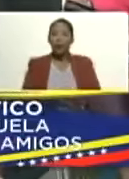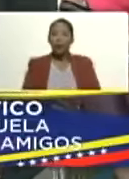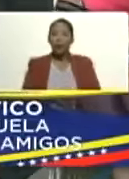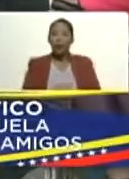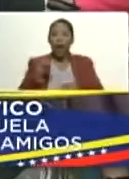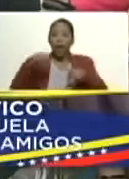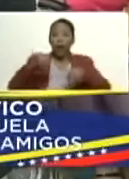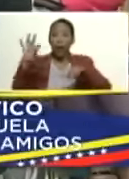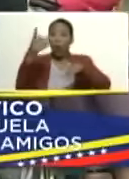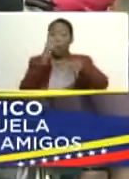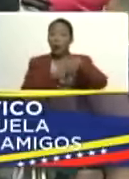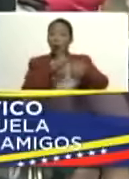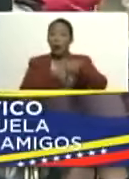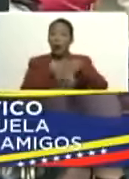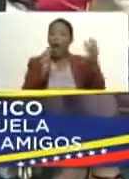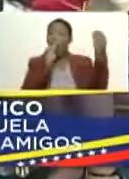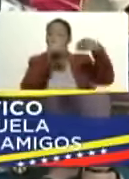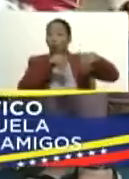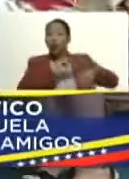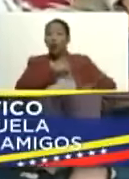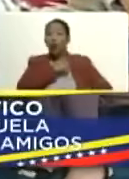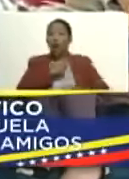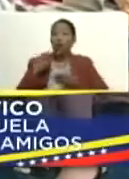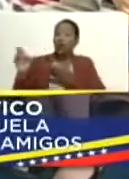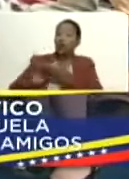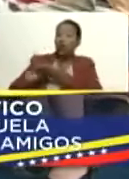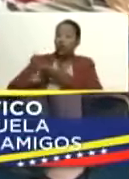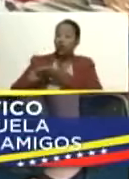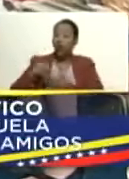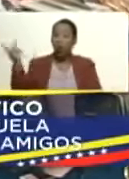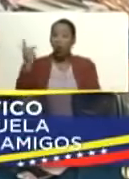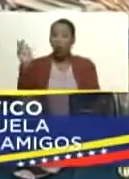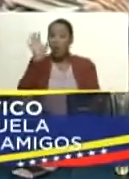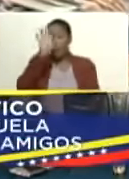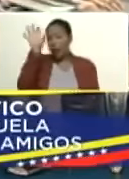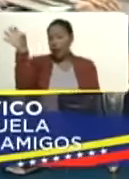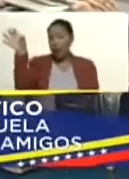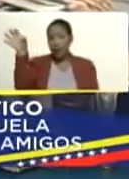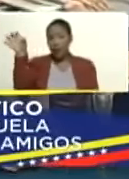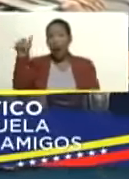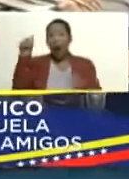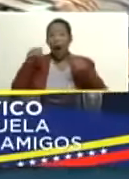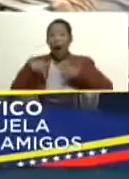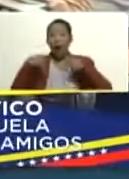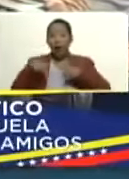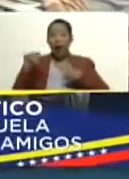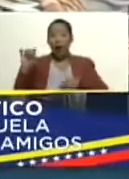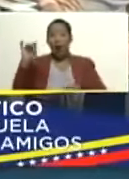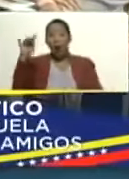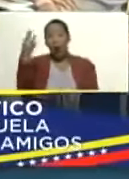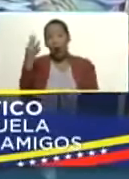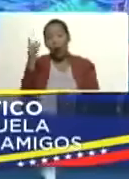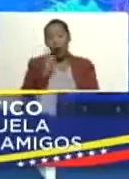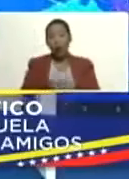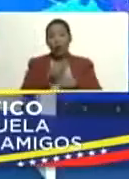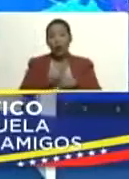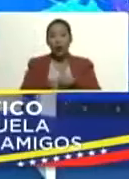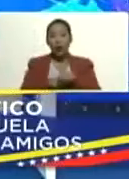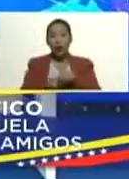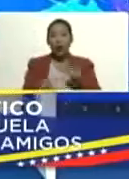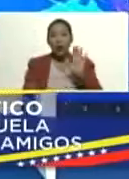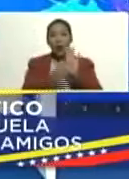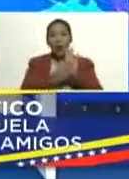cuarto momento, Acuerdo de Ginebra, búsqueda de una solución práctica, pacífica. Aquí estamos en este cuarto momento, se establece la comisión